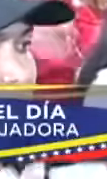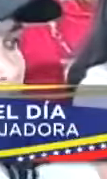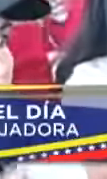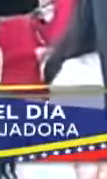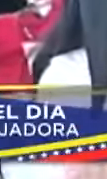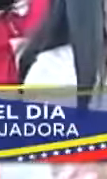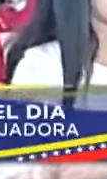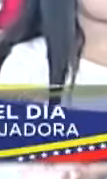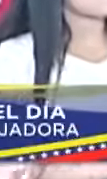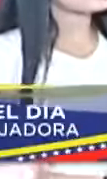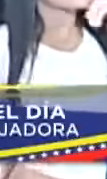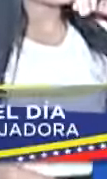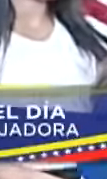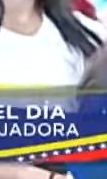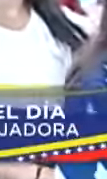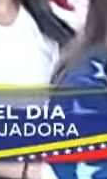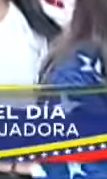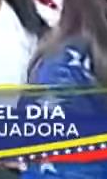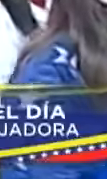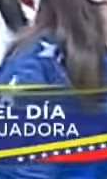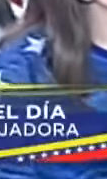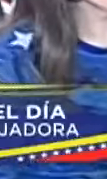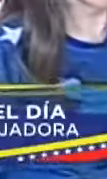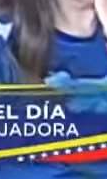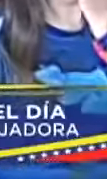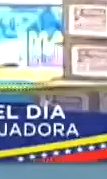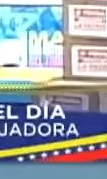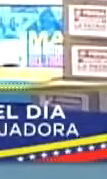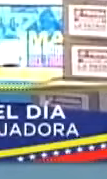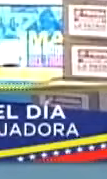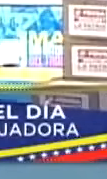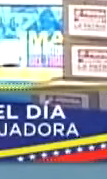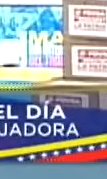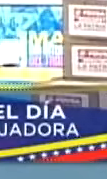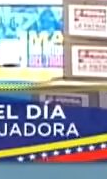Son dos grandes batallas que van unidas.